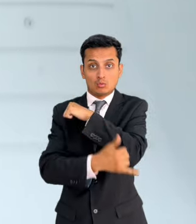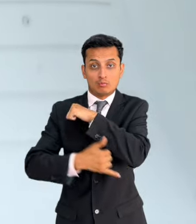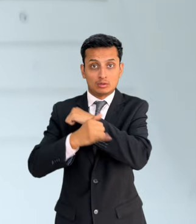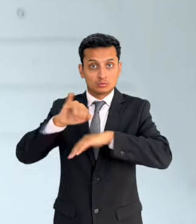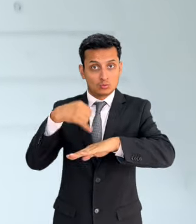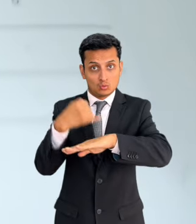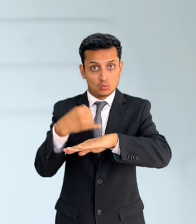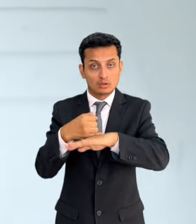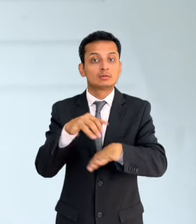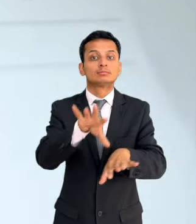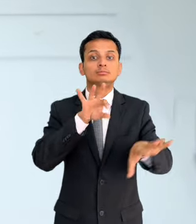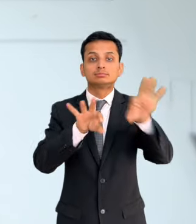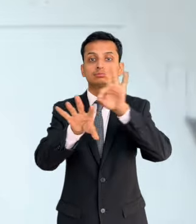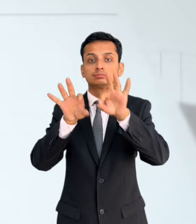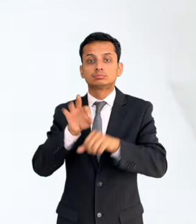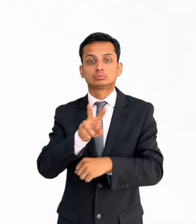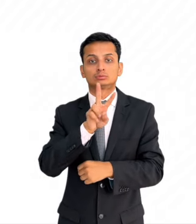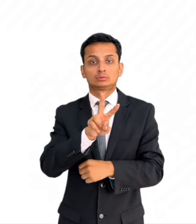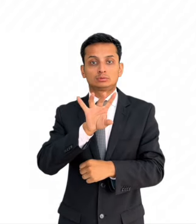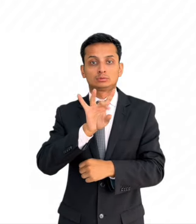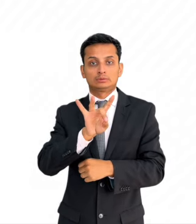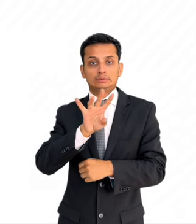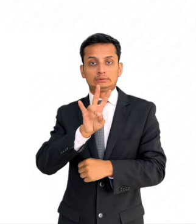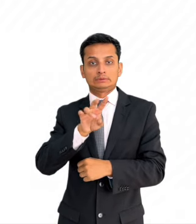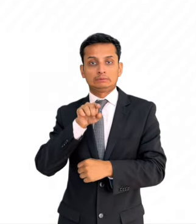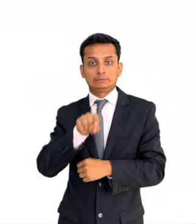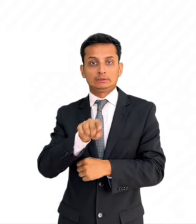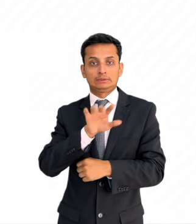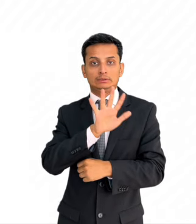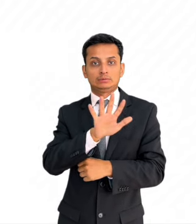Exterior, se seleccionaron aleatoriamente a